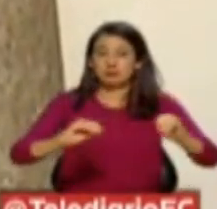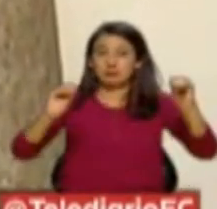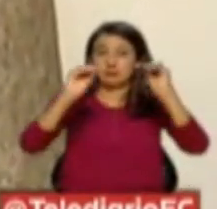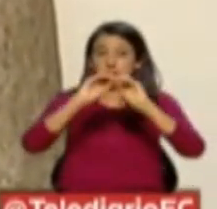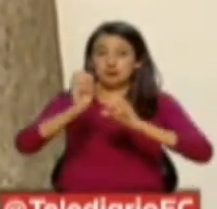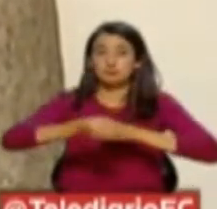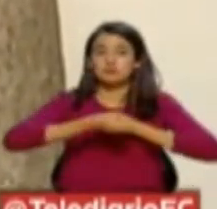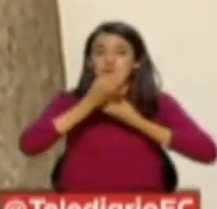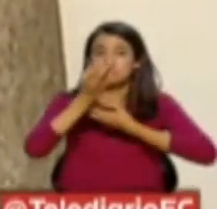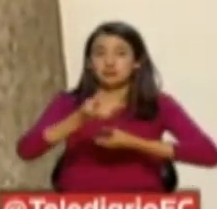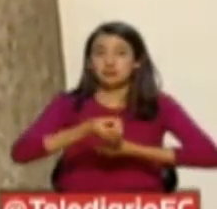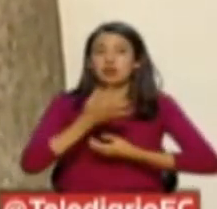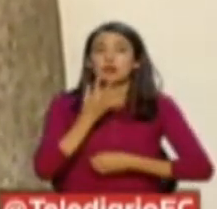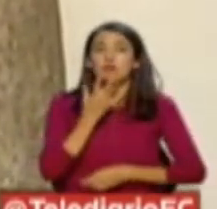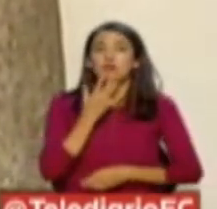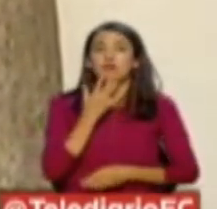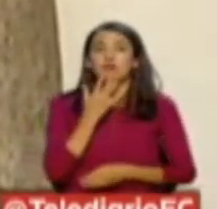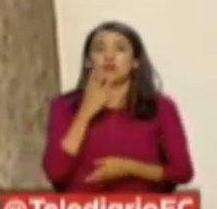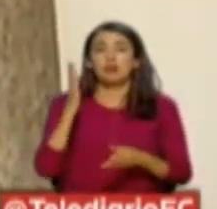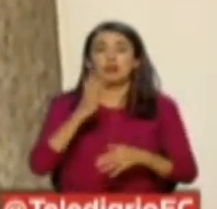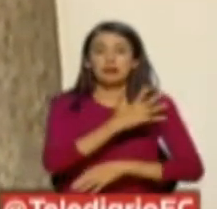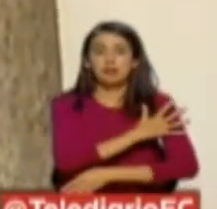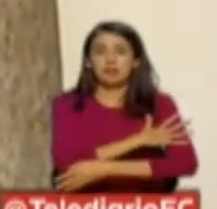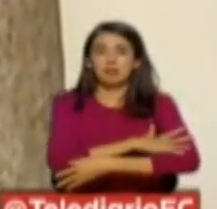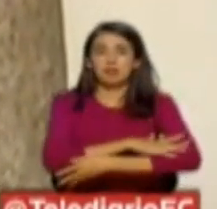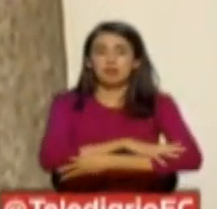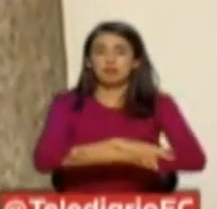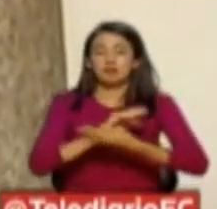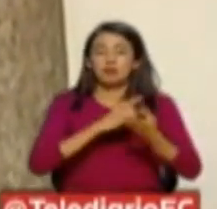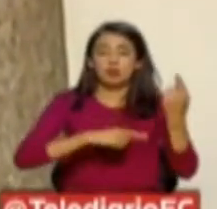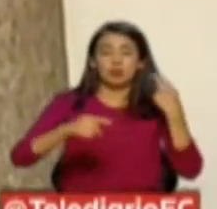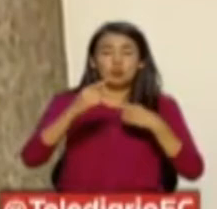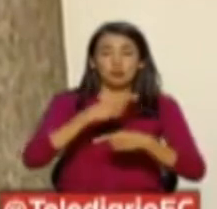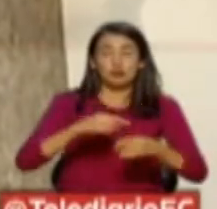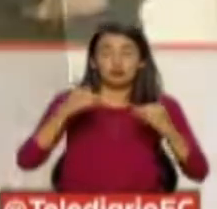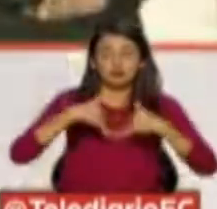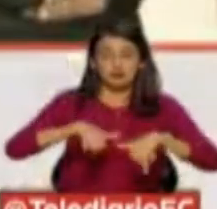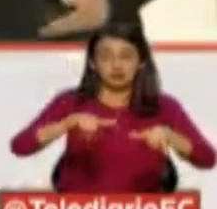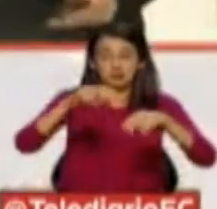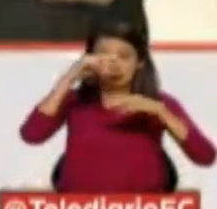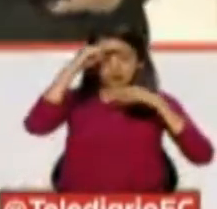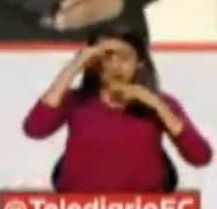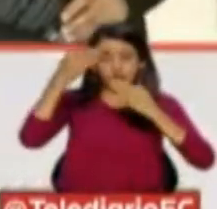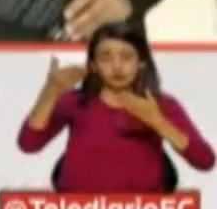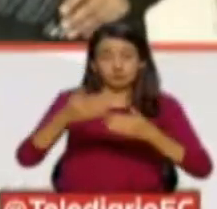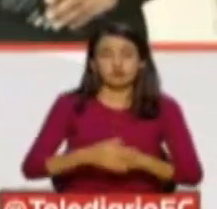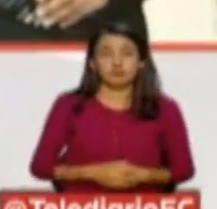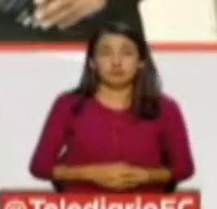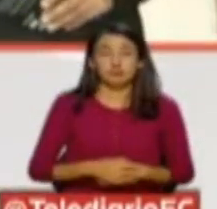de piel y color mientras tanto devuelvo el paso a ti y sofía a diana continúan estudios con más de telediario